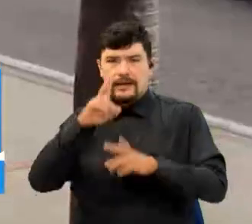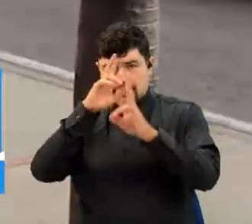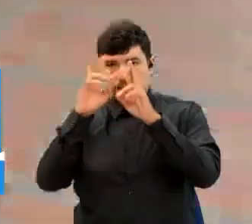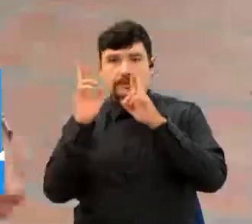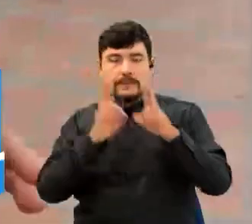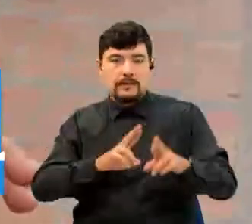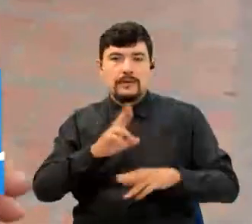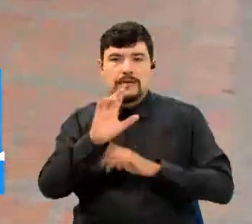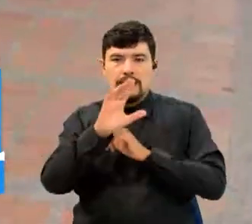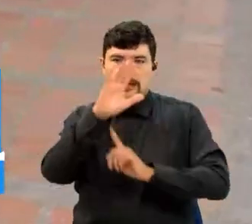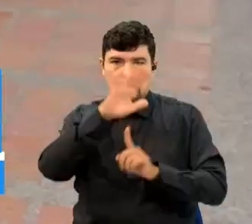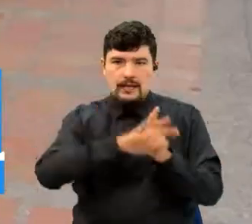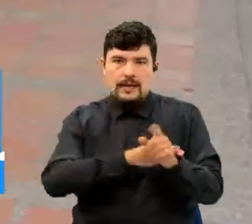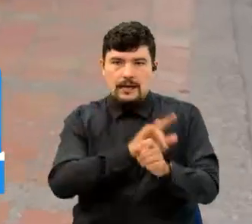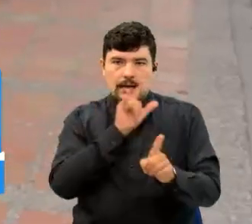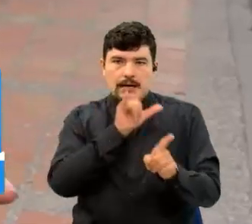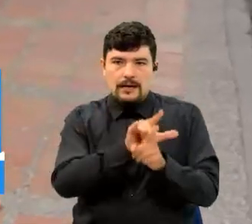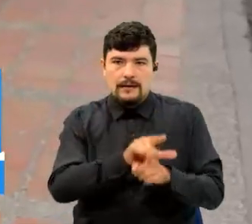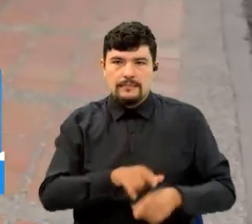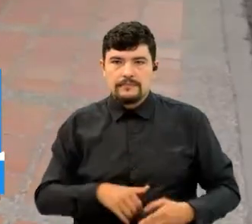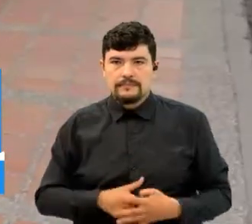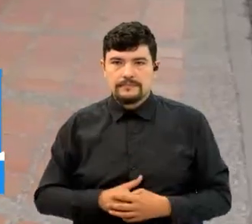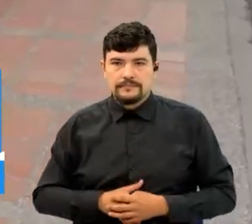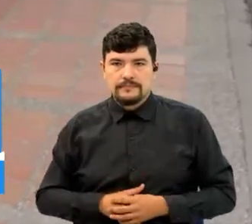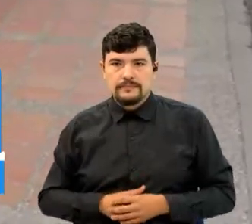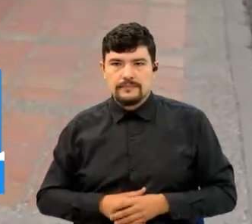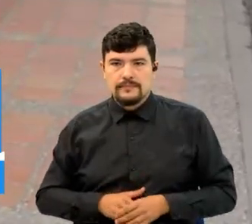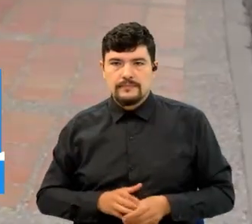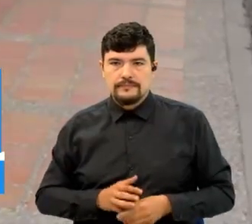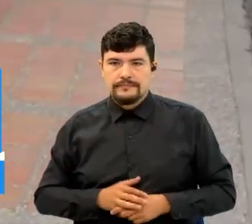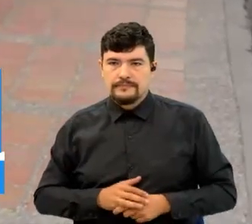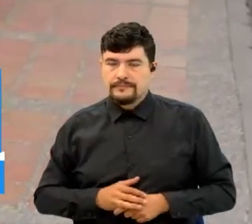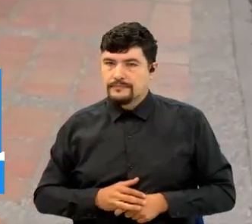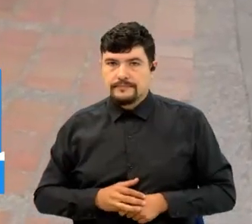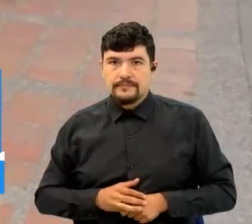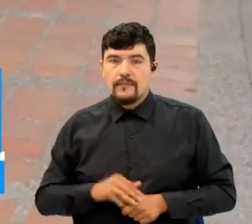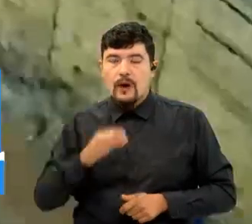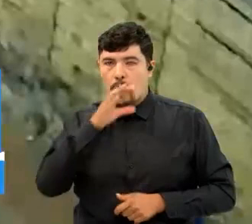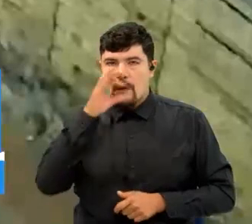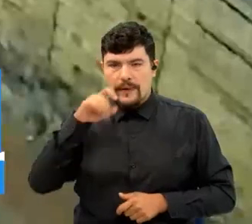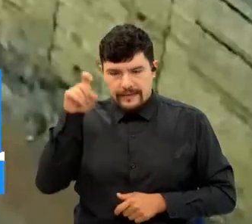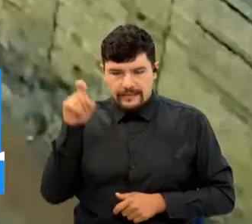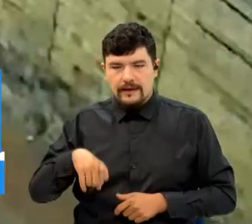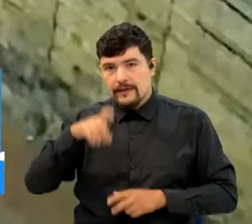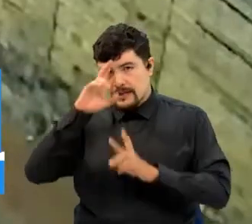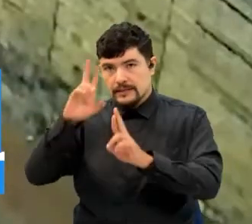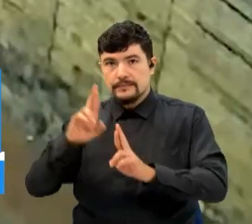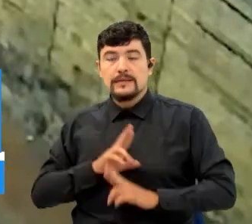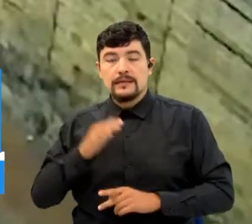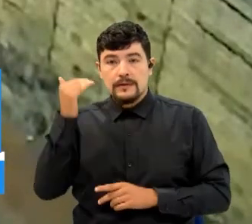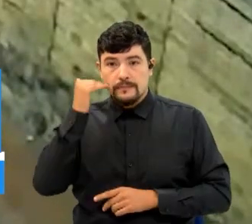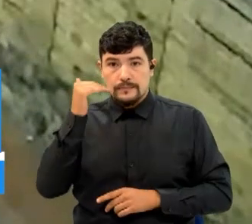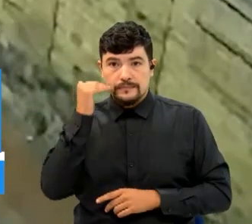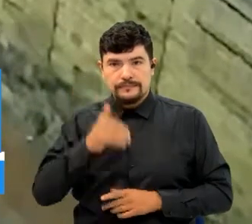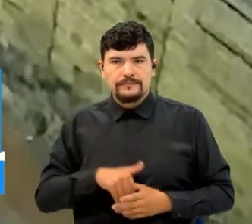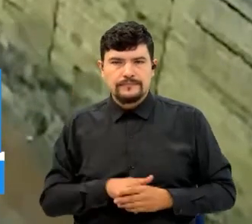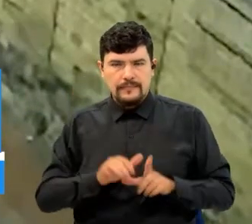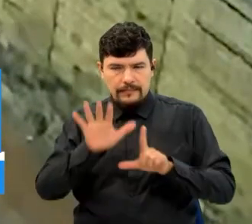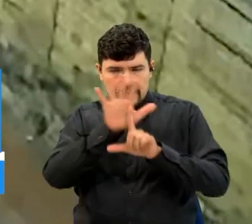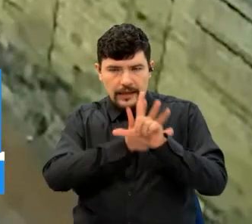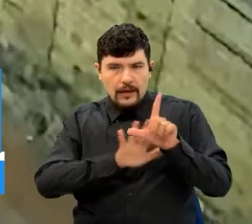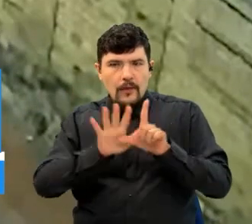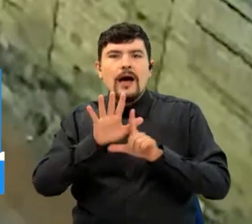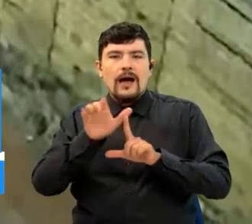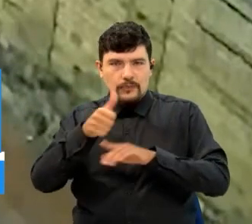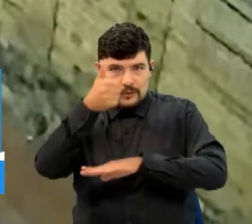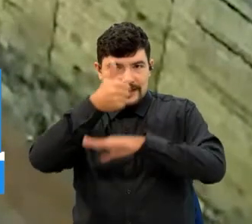y amor. Mal hecho. Por todo, porque los hombres tienen que respetarlo a uno. Gracias a los videos, las autoridades